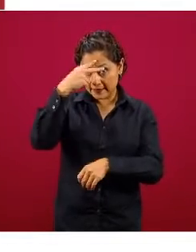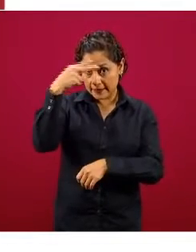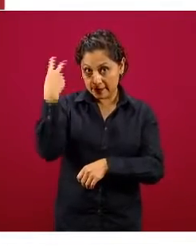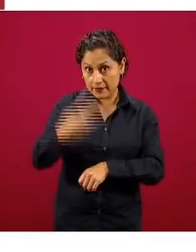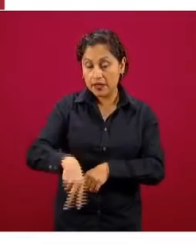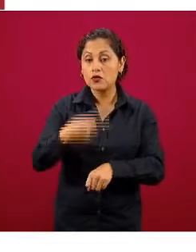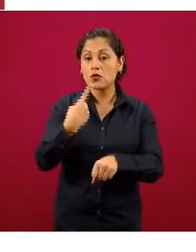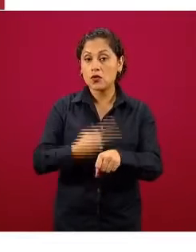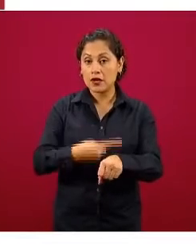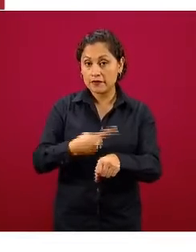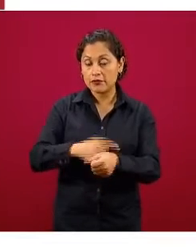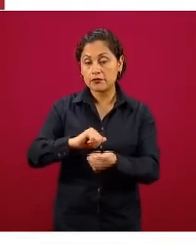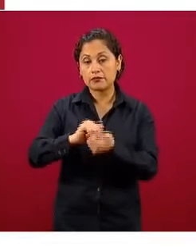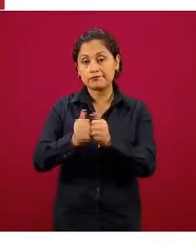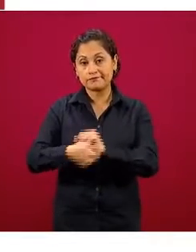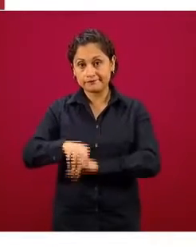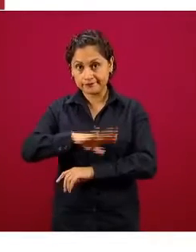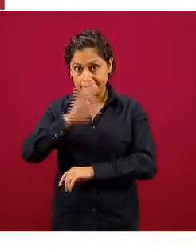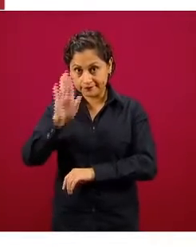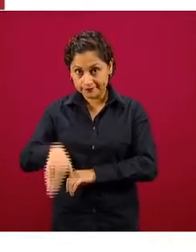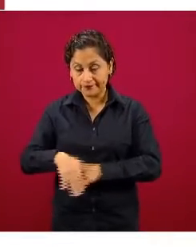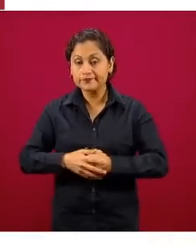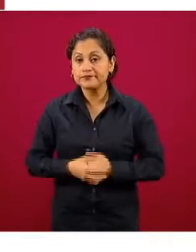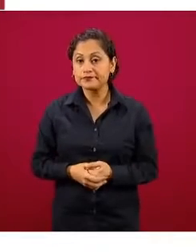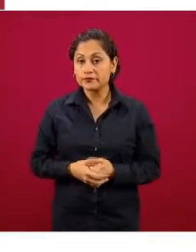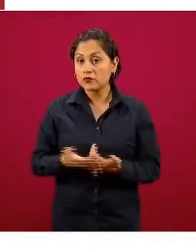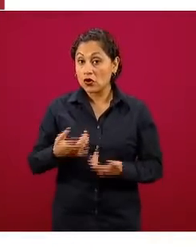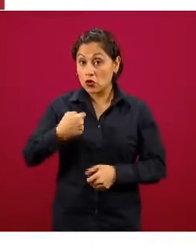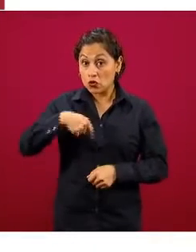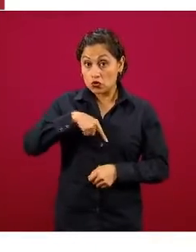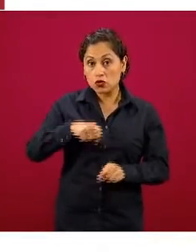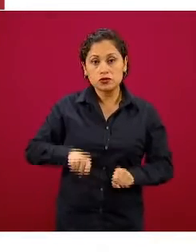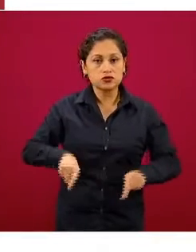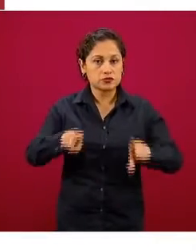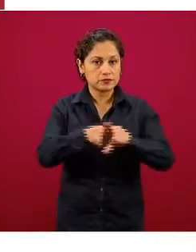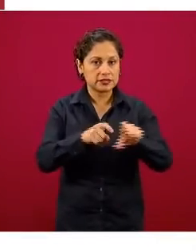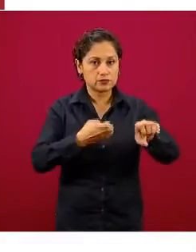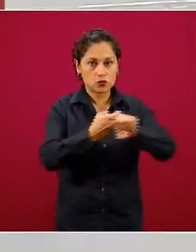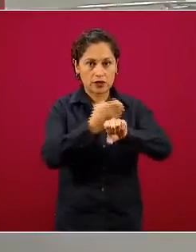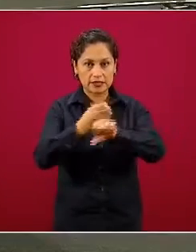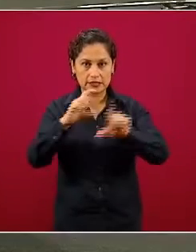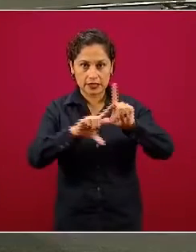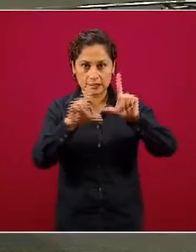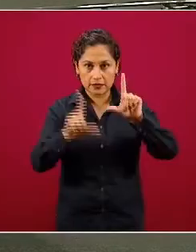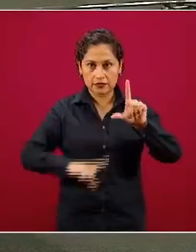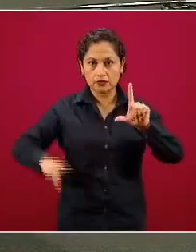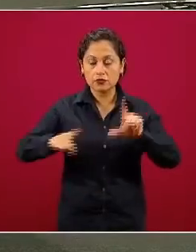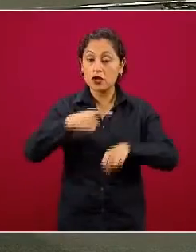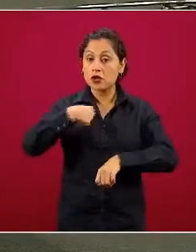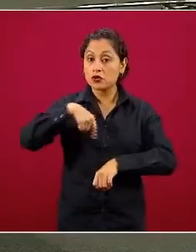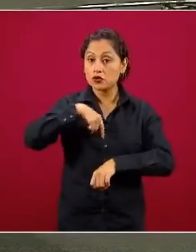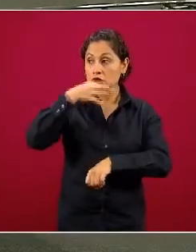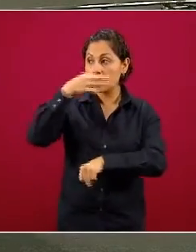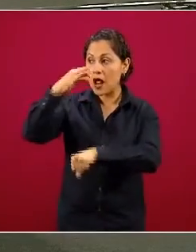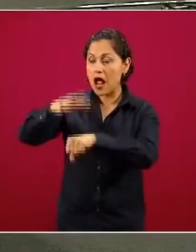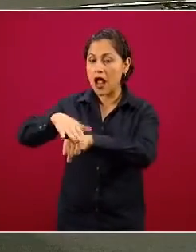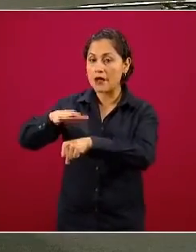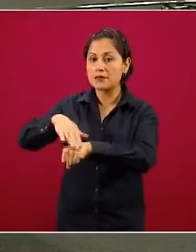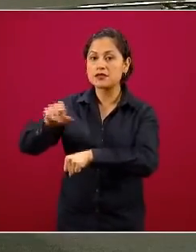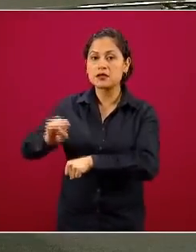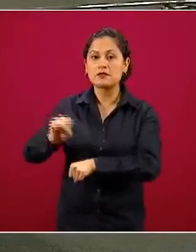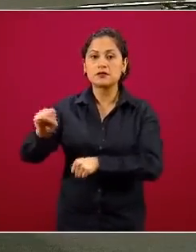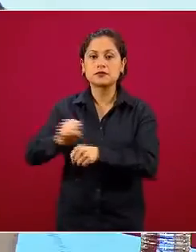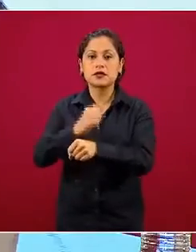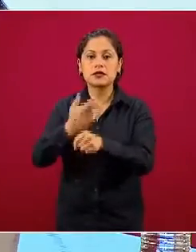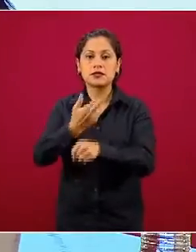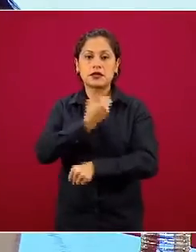que hacemos nosotros? Igual que hacen todos los estados de la República. Nosotros informamos a la Secretaría de Salud